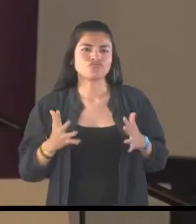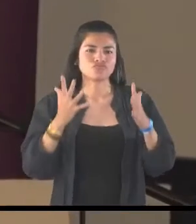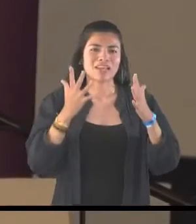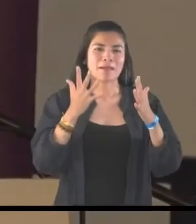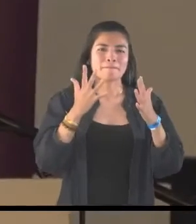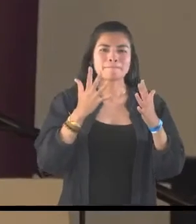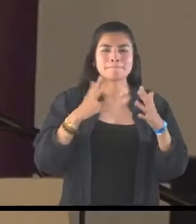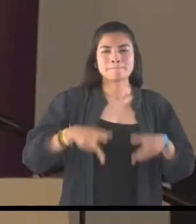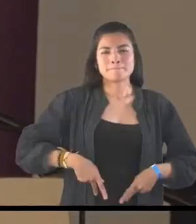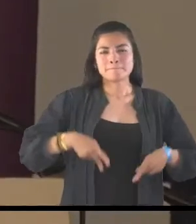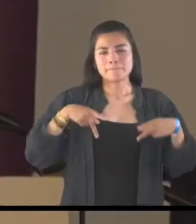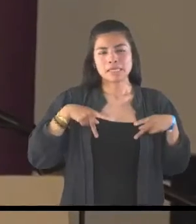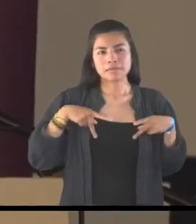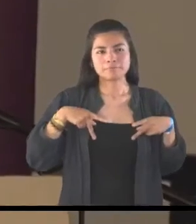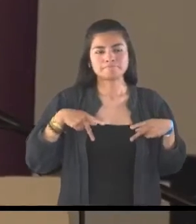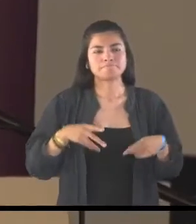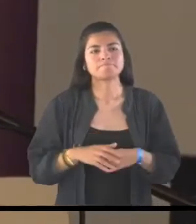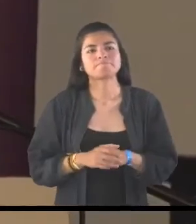de que